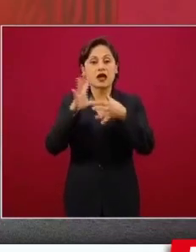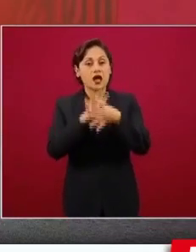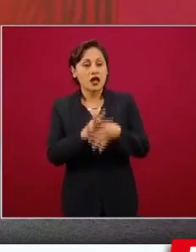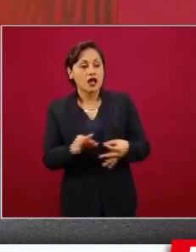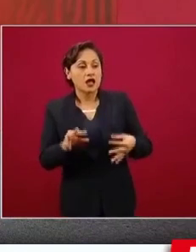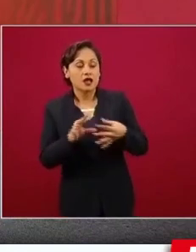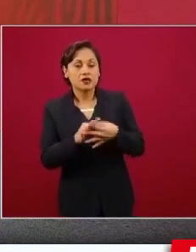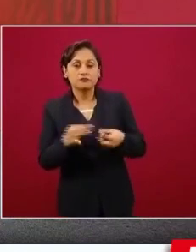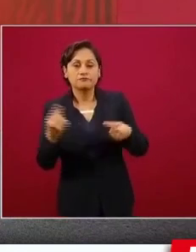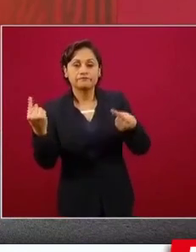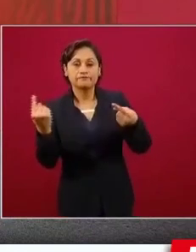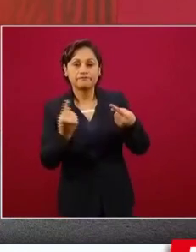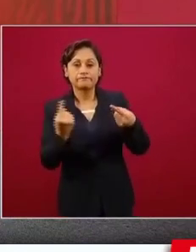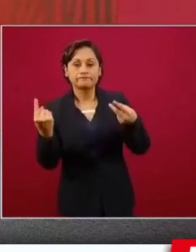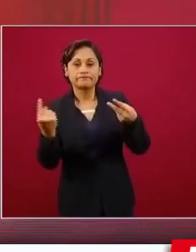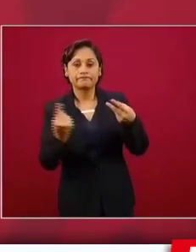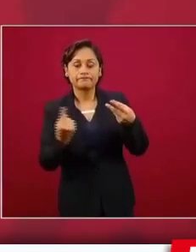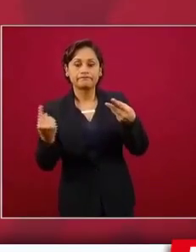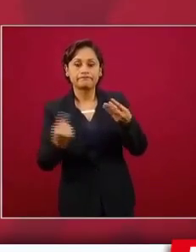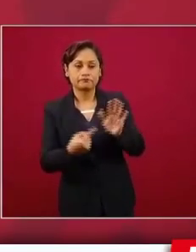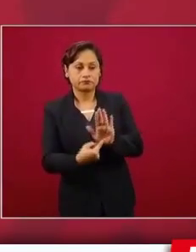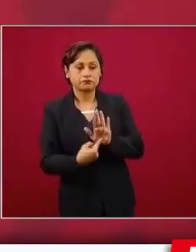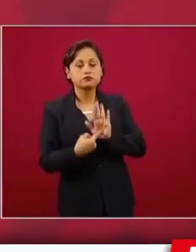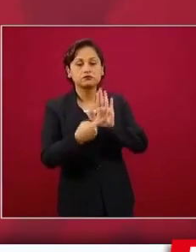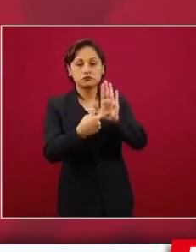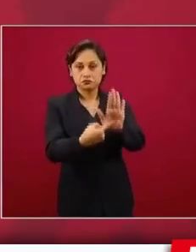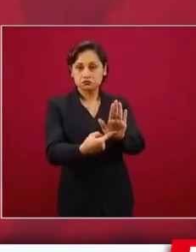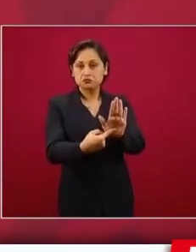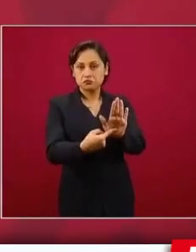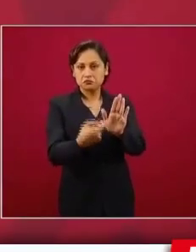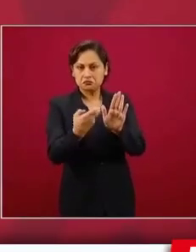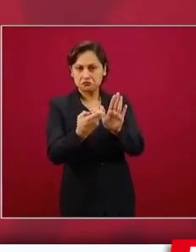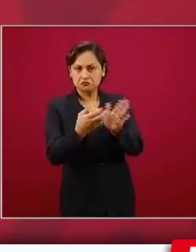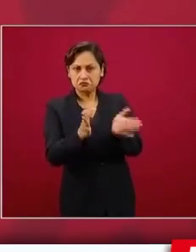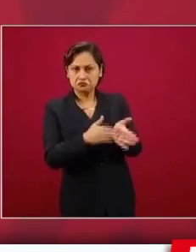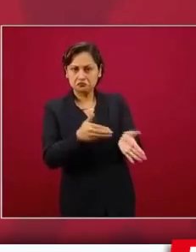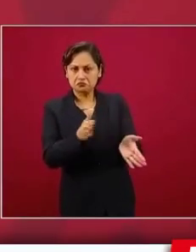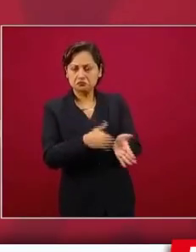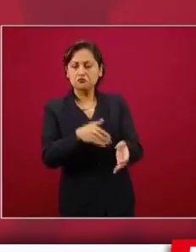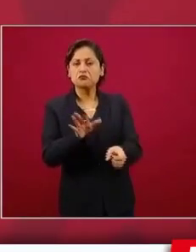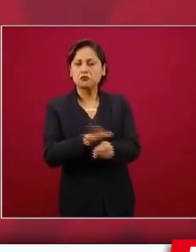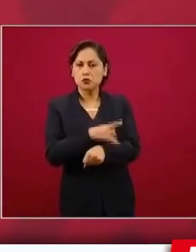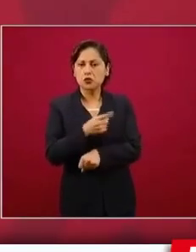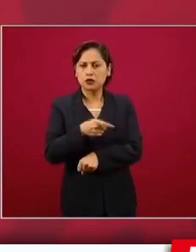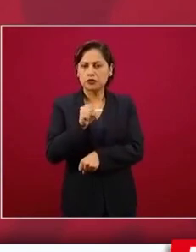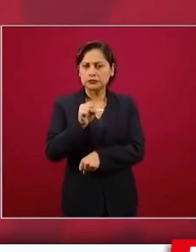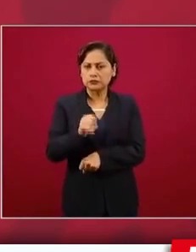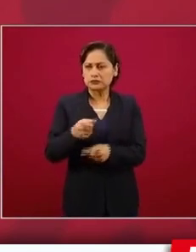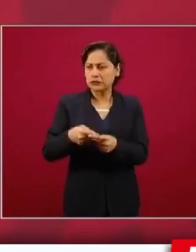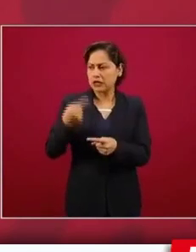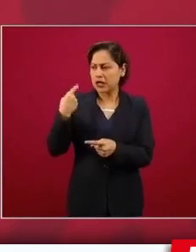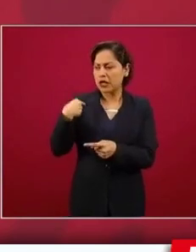y se les muestra porque hay auditorías, porque se tienen todas las pruebas,